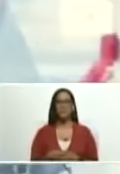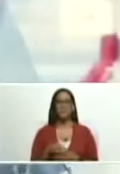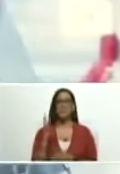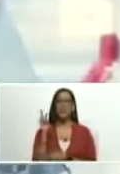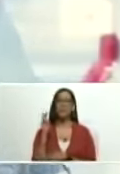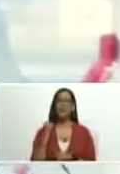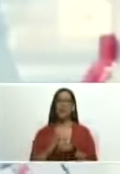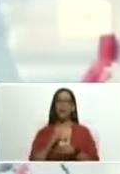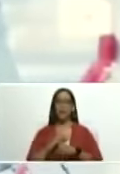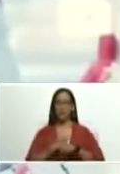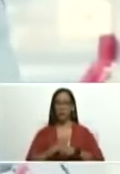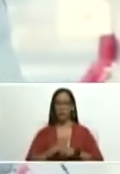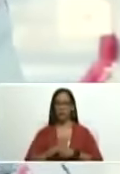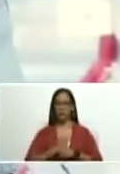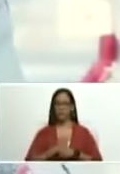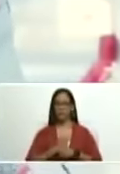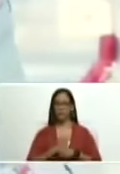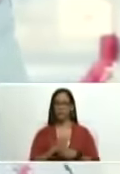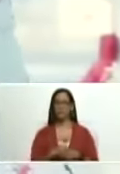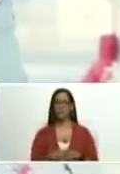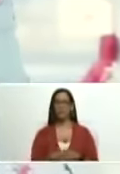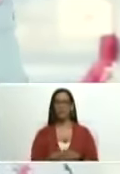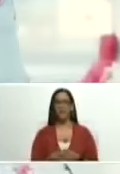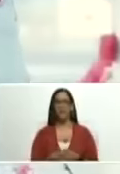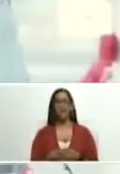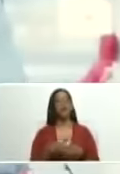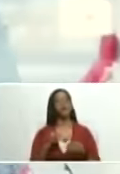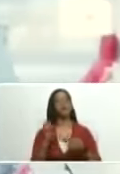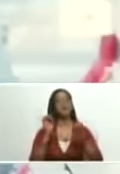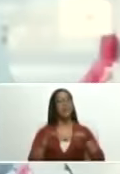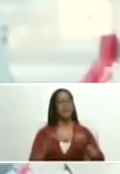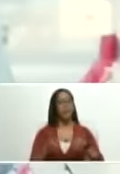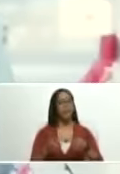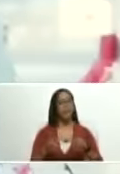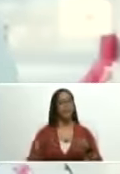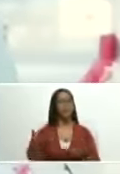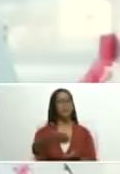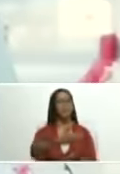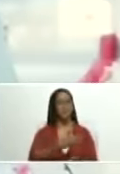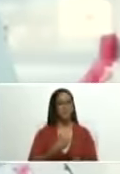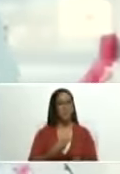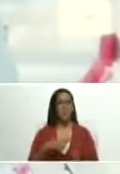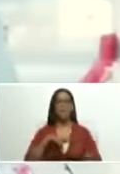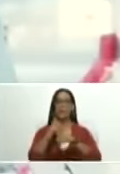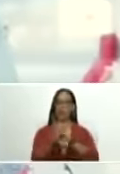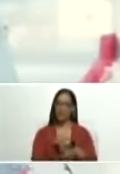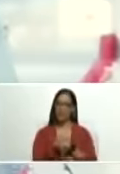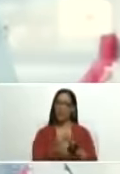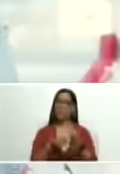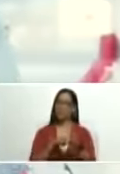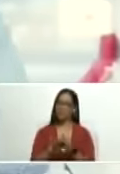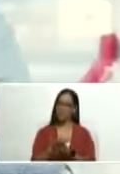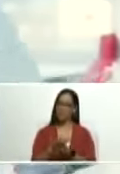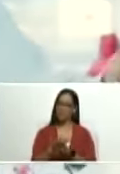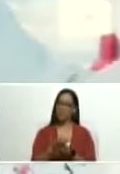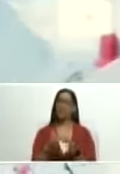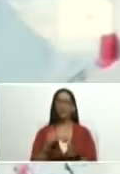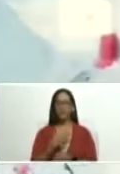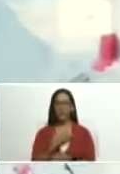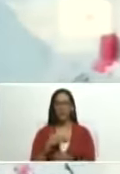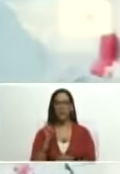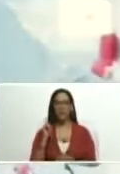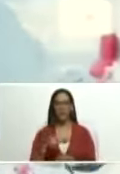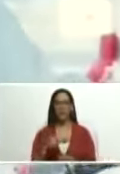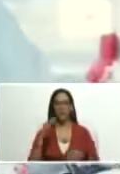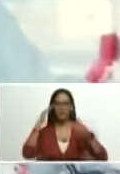Viernes de trabajo y de obra. Sembrar para cosechar, planificar para avanzar. Yo quisiera que también